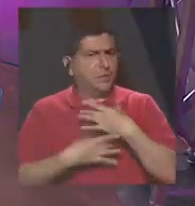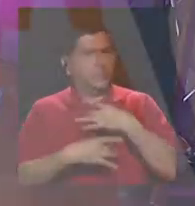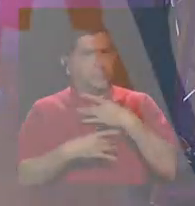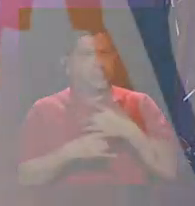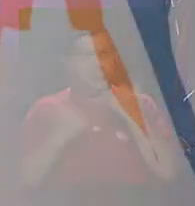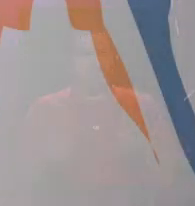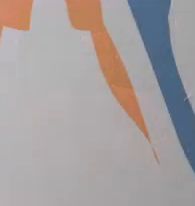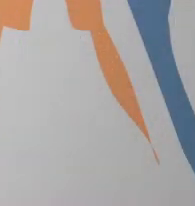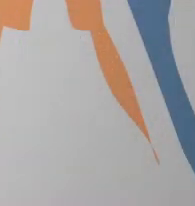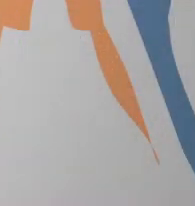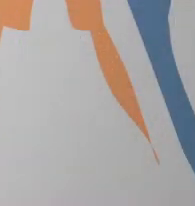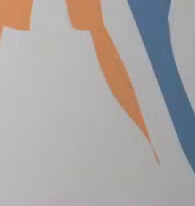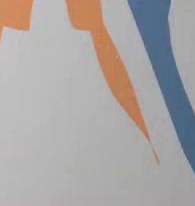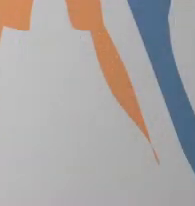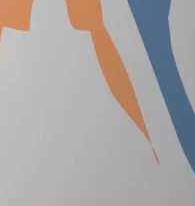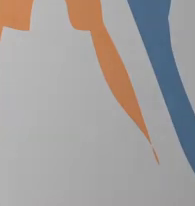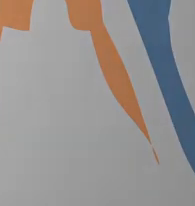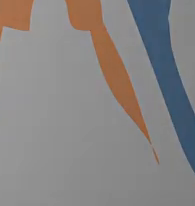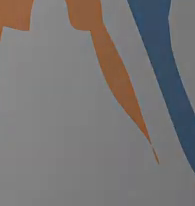Ya regresamos.